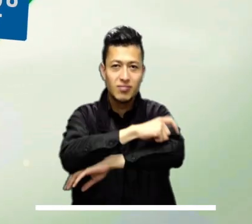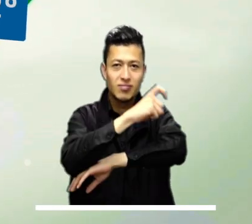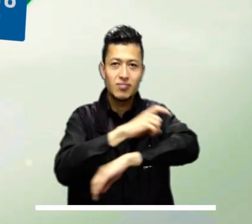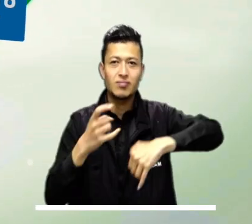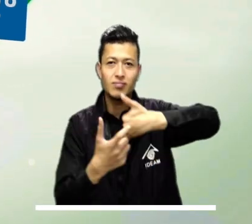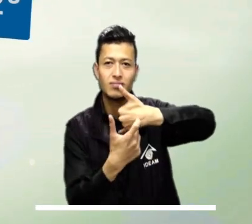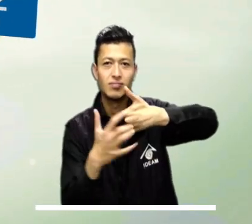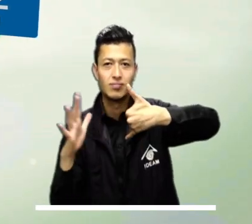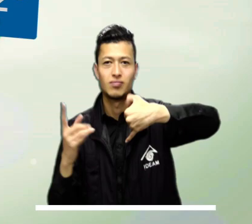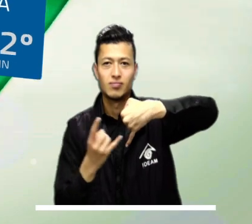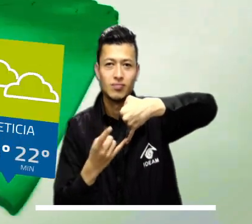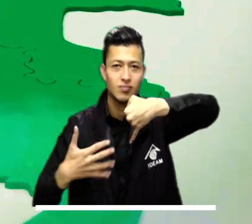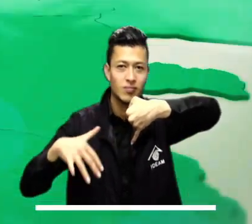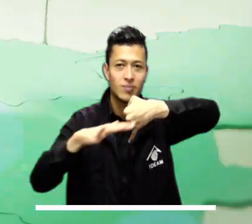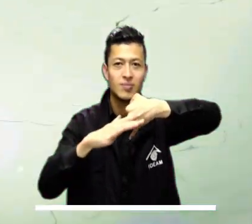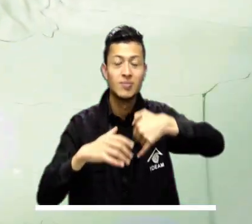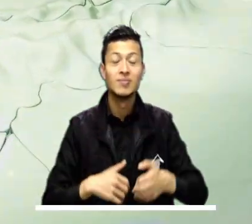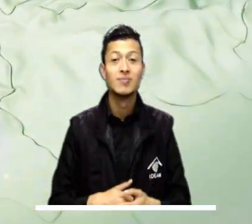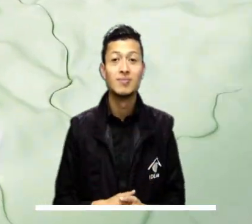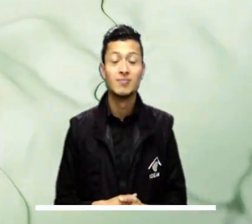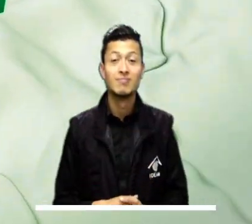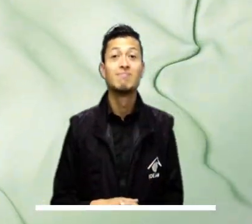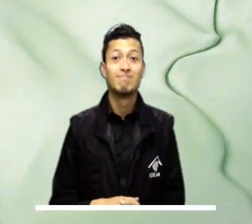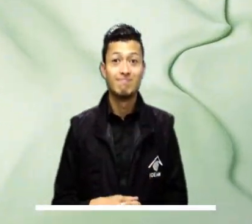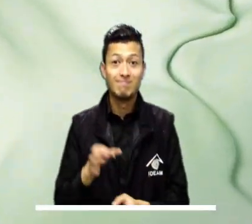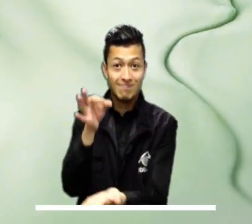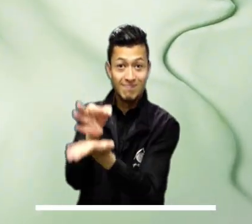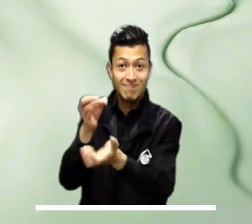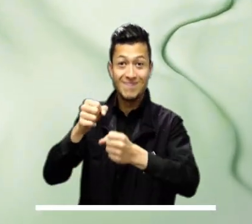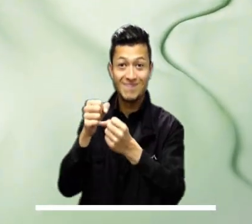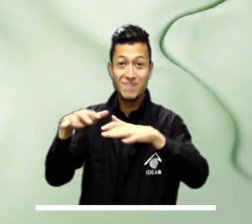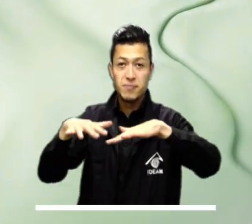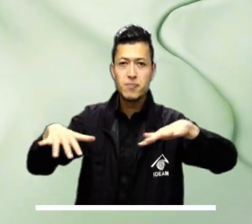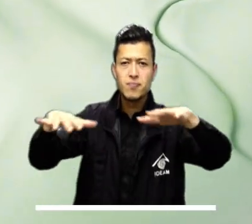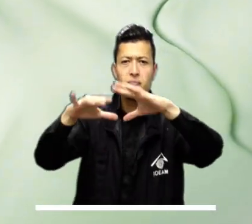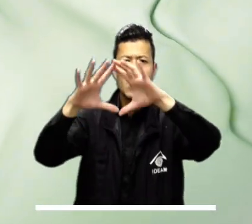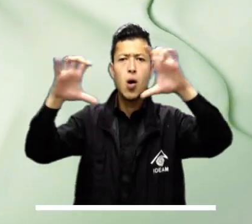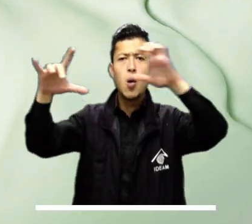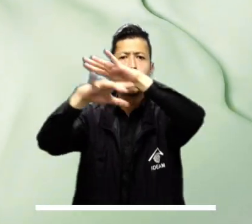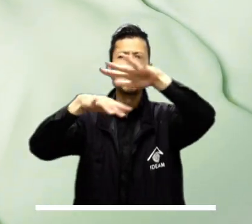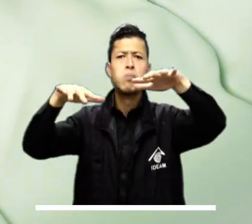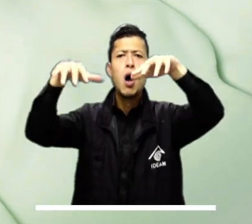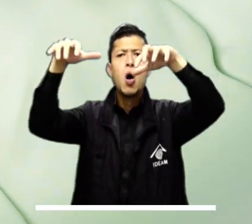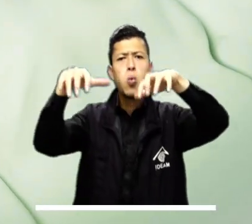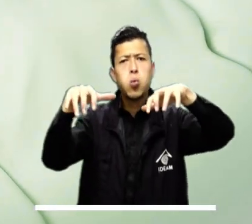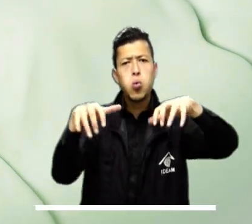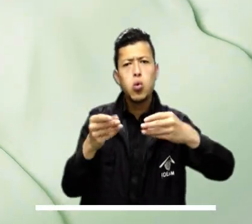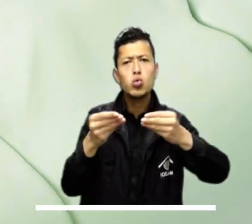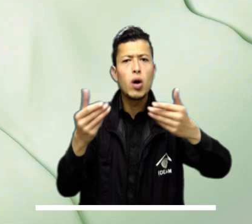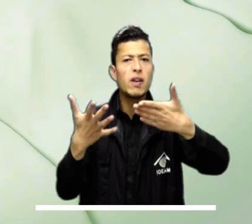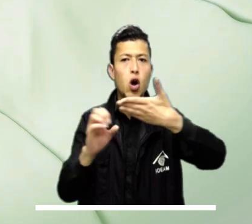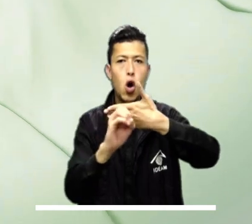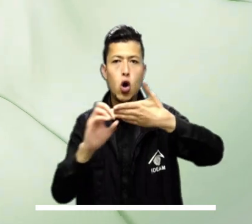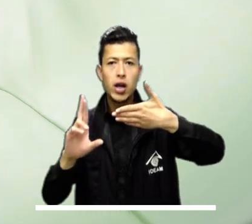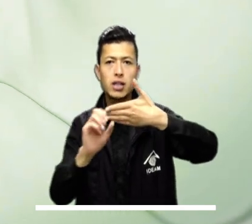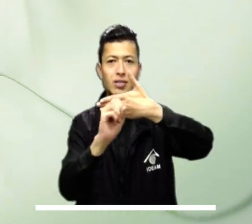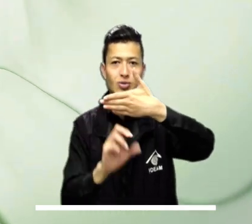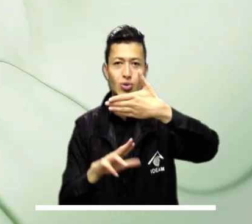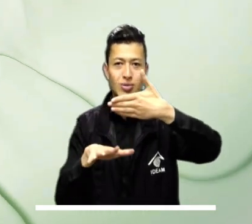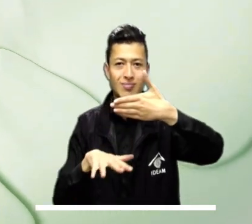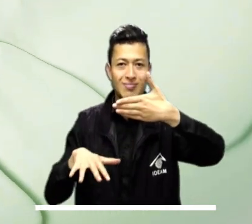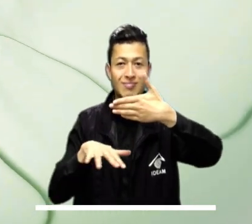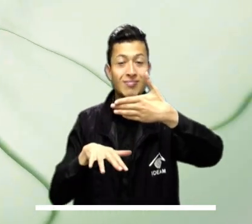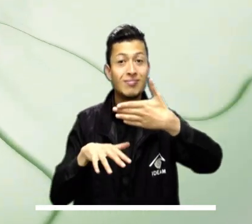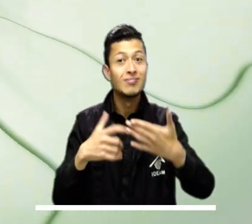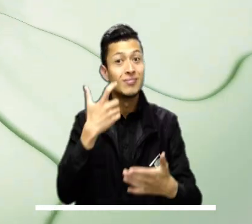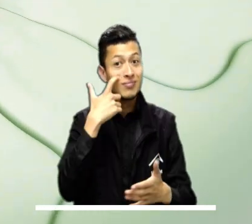Guainía. La capital del país tendrá una mañana con cielo cubierto y se estiman posibles lloviznas en el oriente y el sur de la